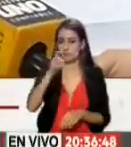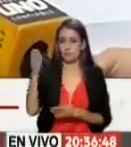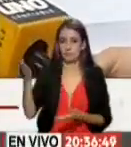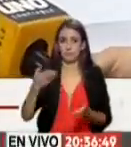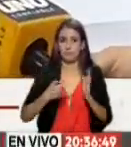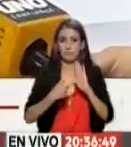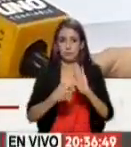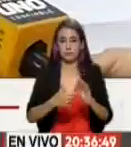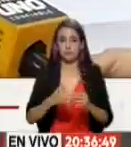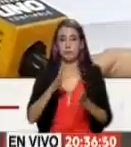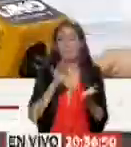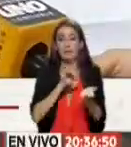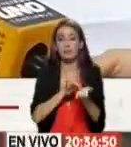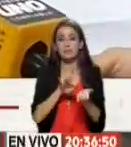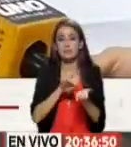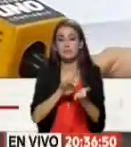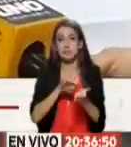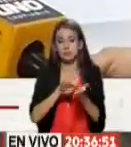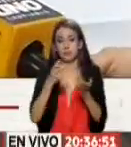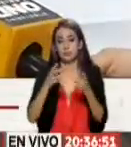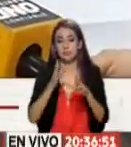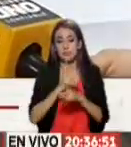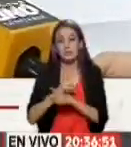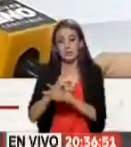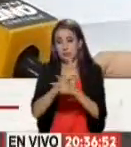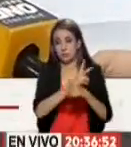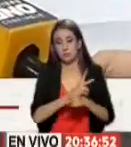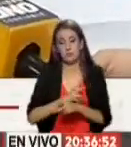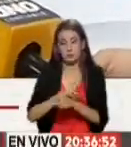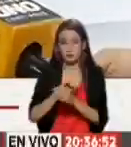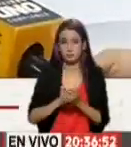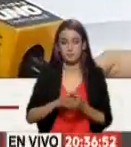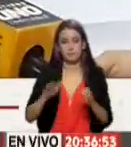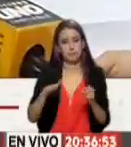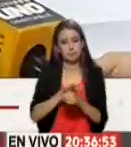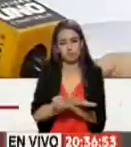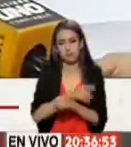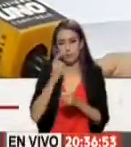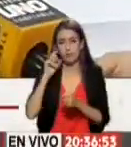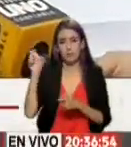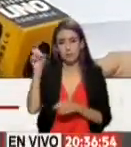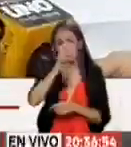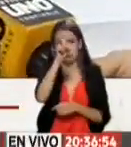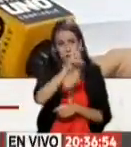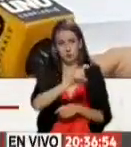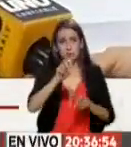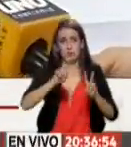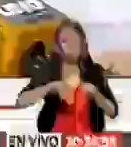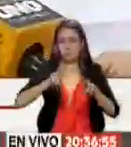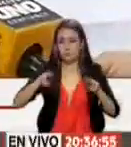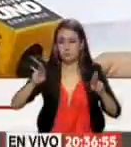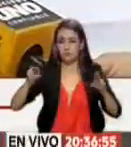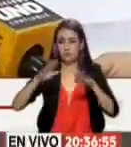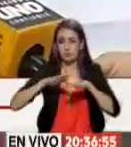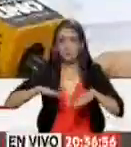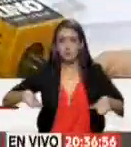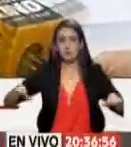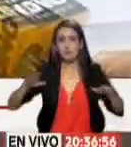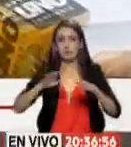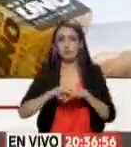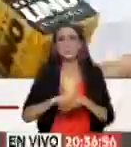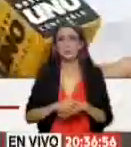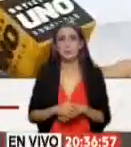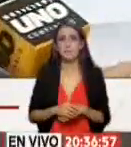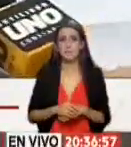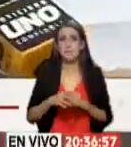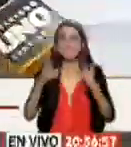de arroz, y es un producto completamente, vamos a decir que es recomendable para agricultura orgánica. Que